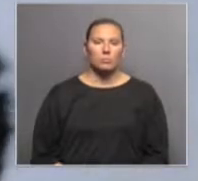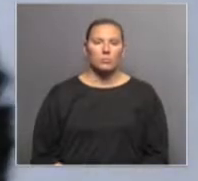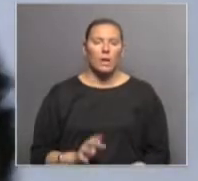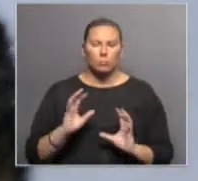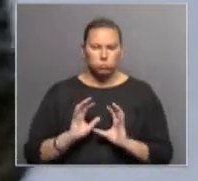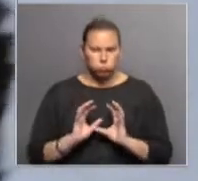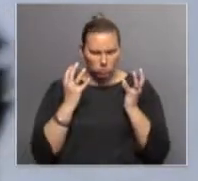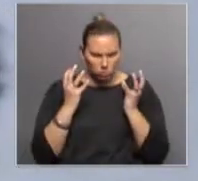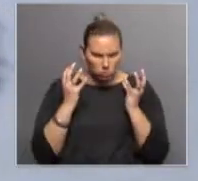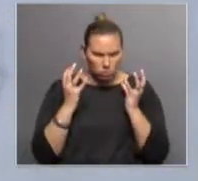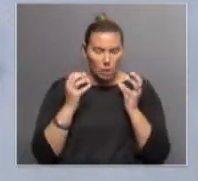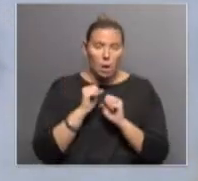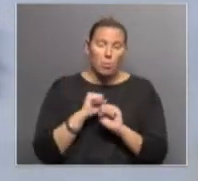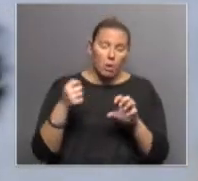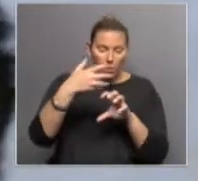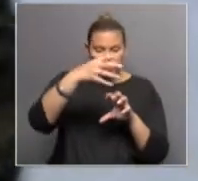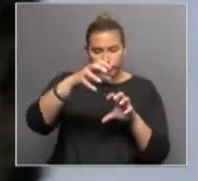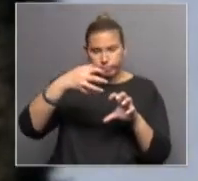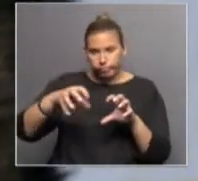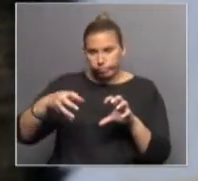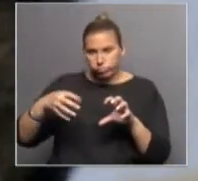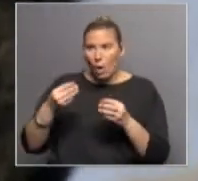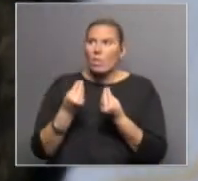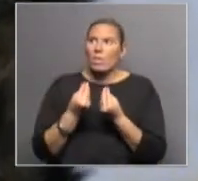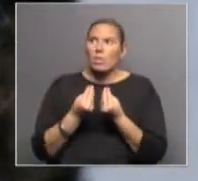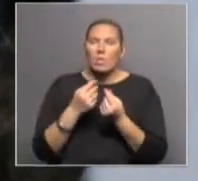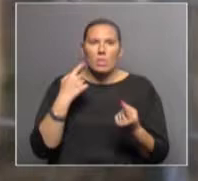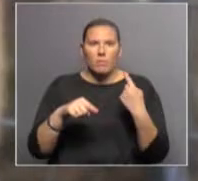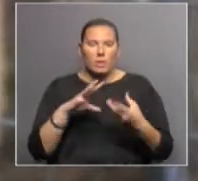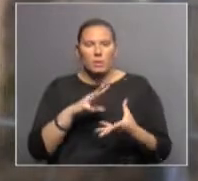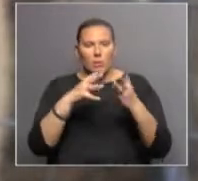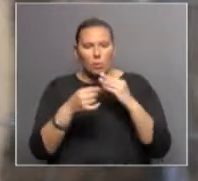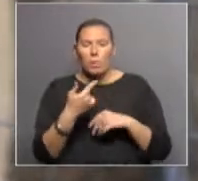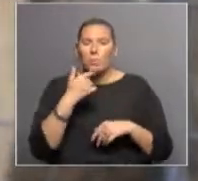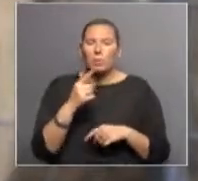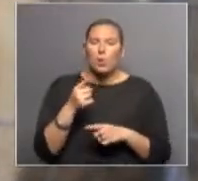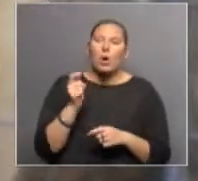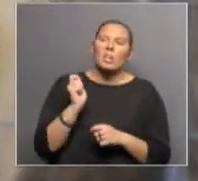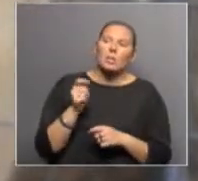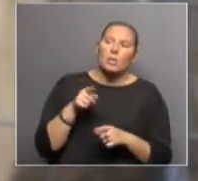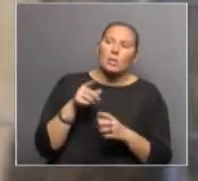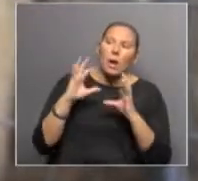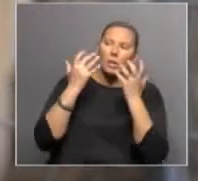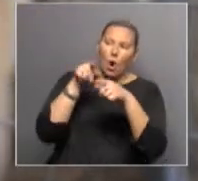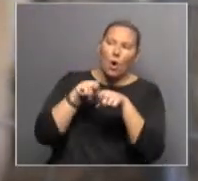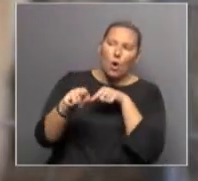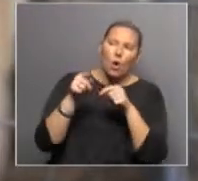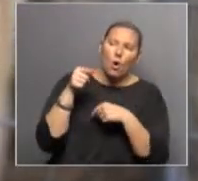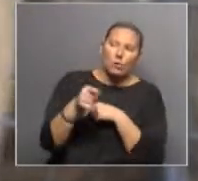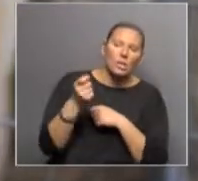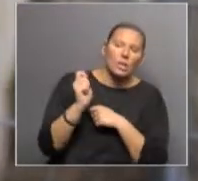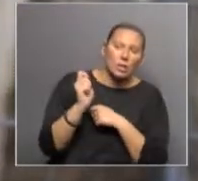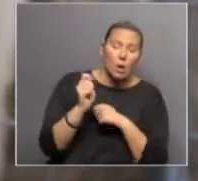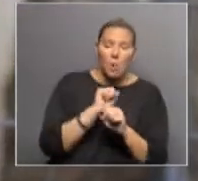La agresividad se puede clasificar desde muchos puntos de vista. Una, por ejemplo, es hacia quién está dirigida la agresividad. Puede ser una